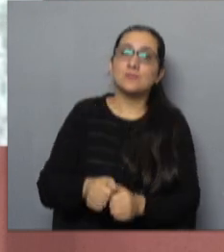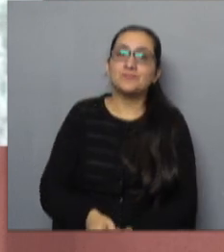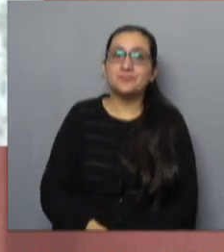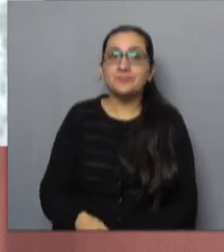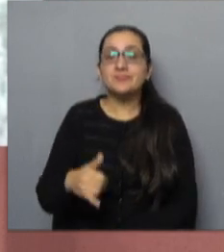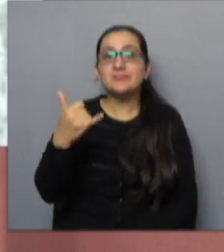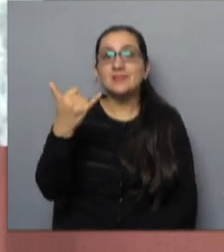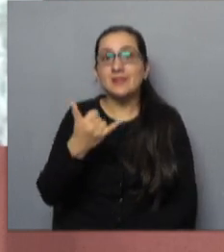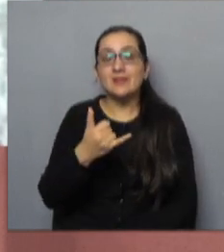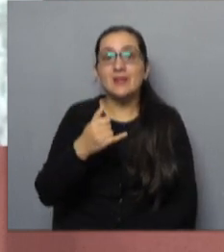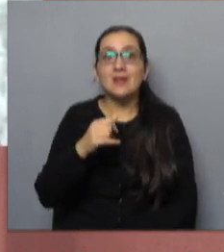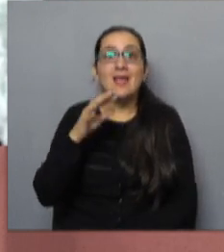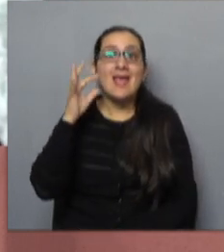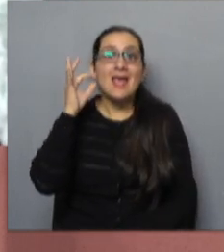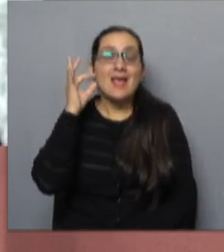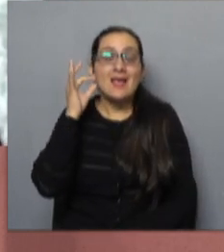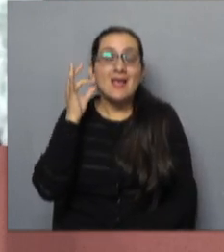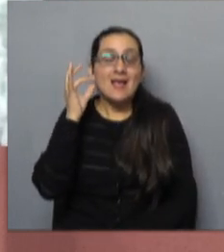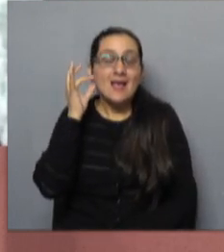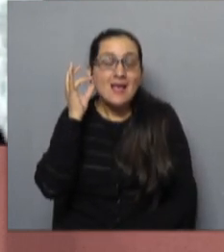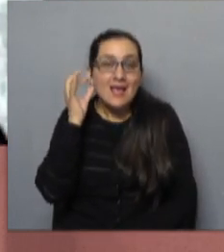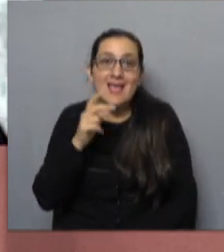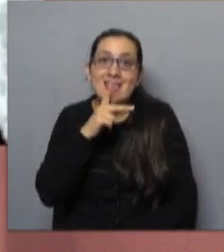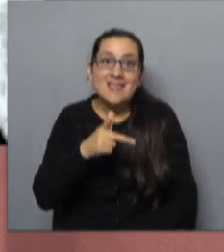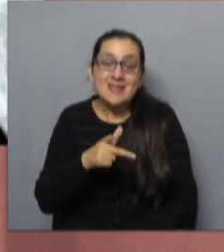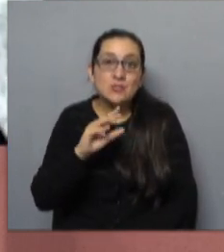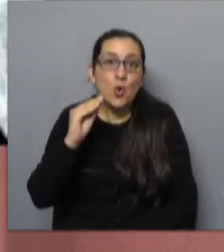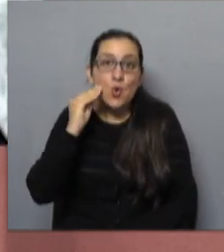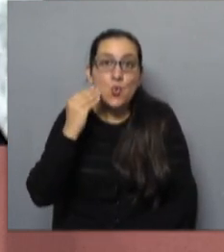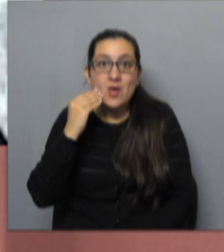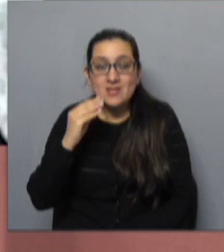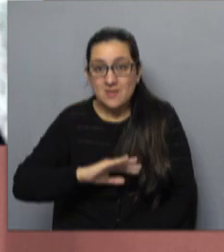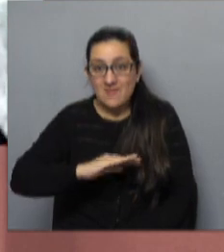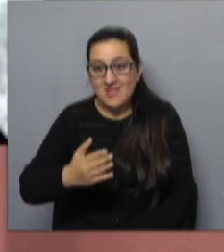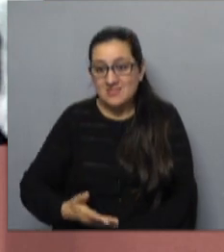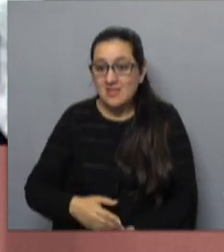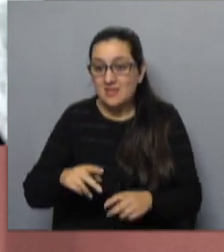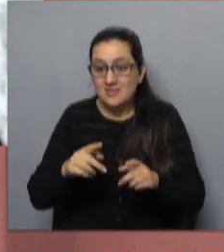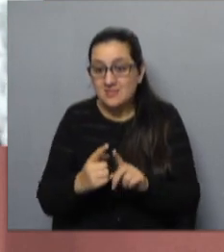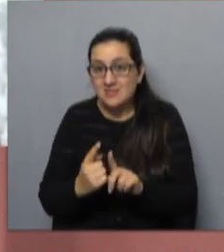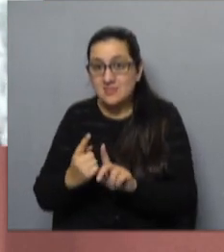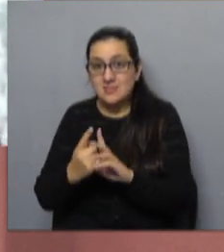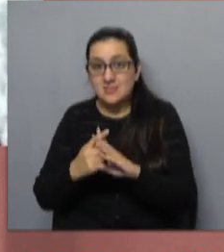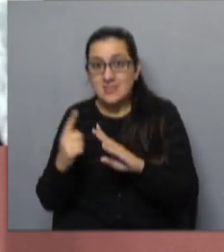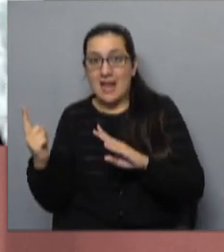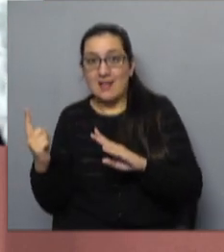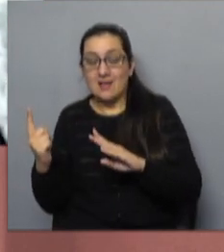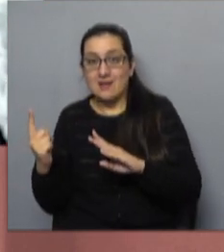tengan hijas o nueras embarazadas salgan de la ronda. Y ahí salí yo,